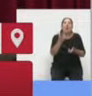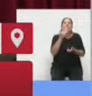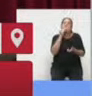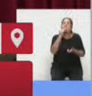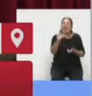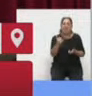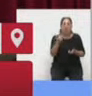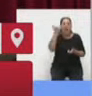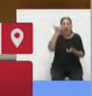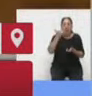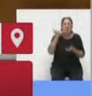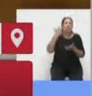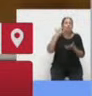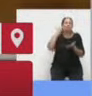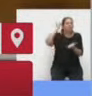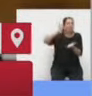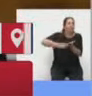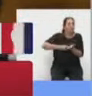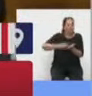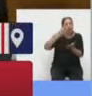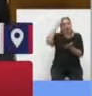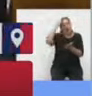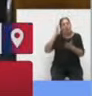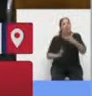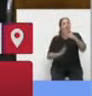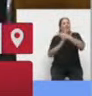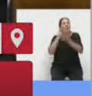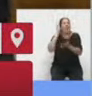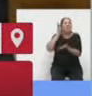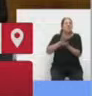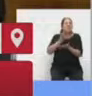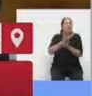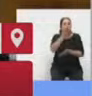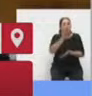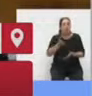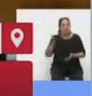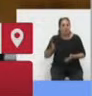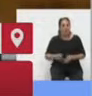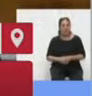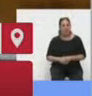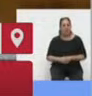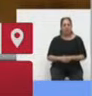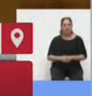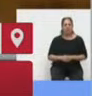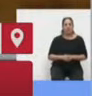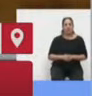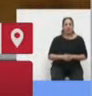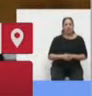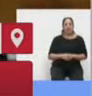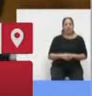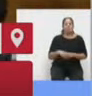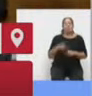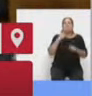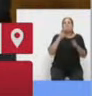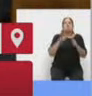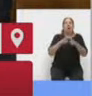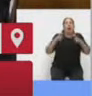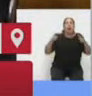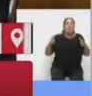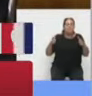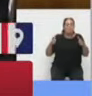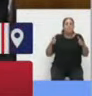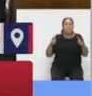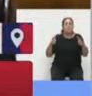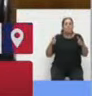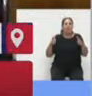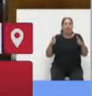sí. 58 mil en total, pero en general siempre hay un estable de 30 mil adicionales por parte de los